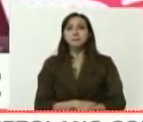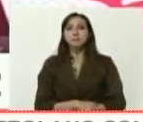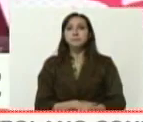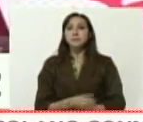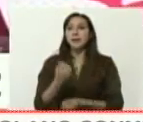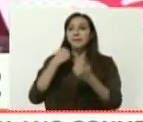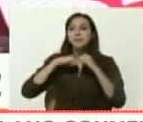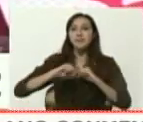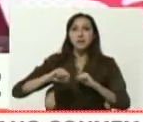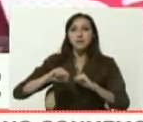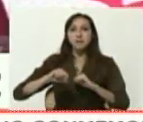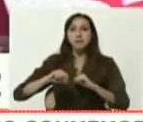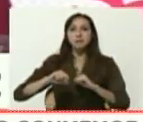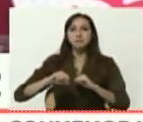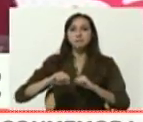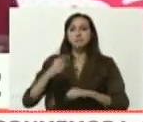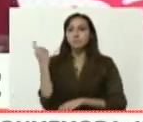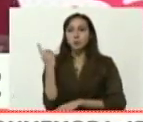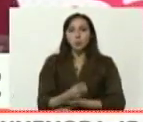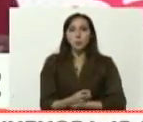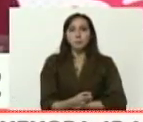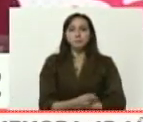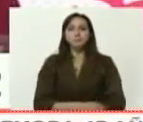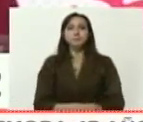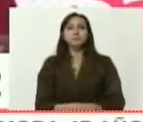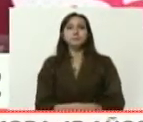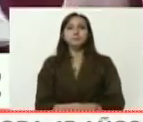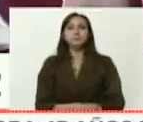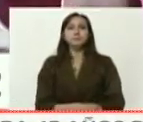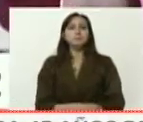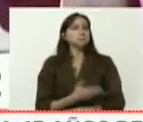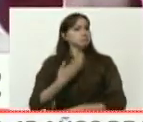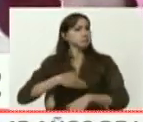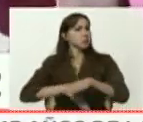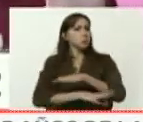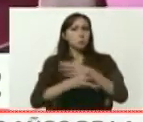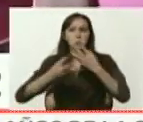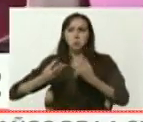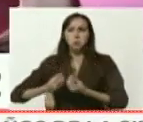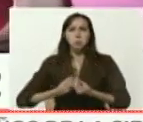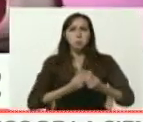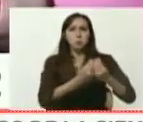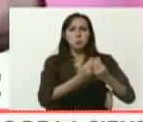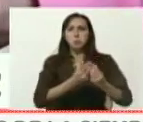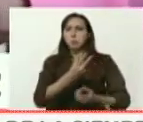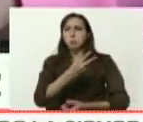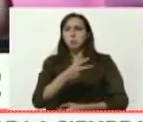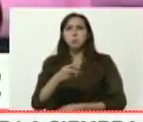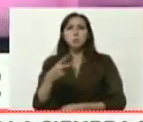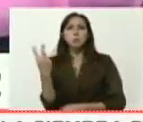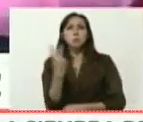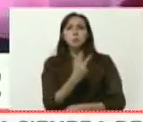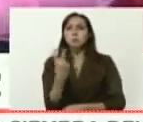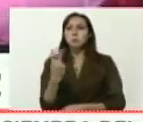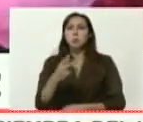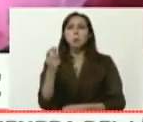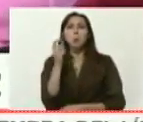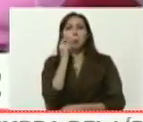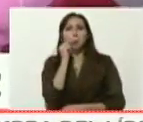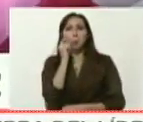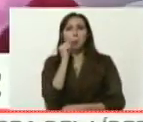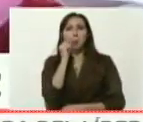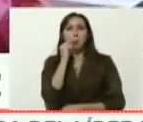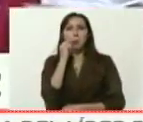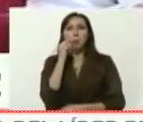circular y hacer una descubierta. Y me fui yo con 2 campesinos, porque era verano y las hojas sonaban mucho.